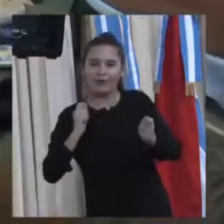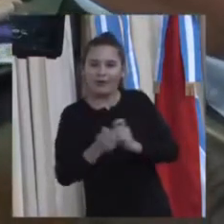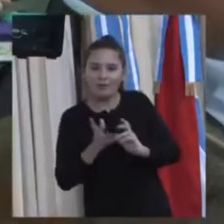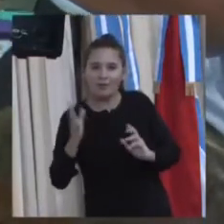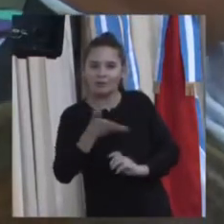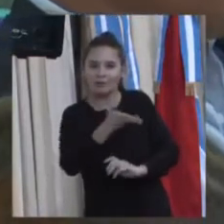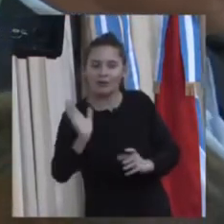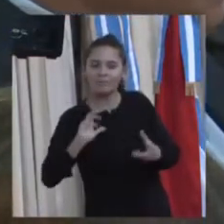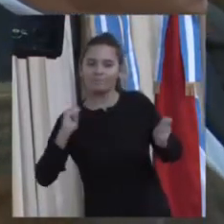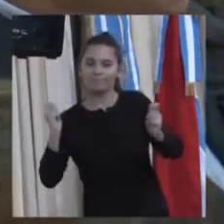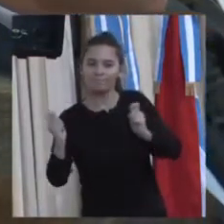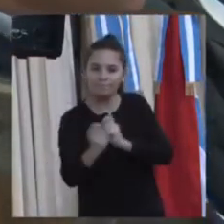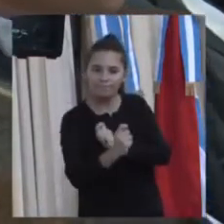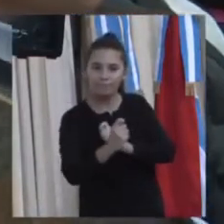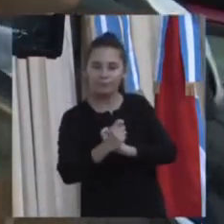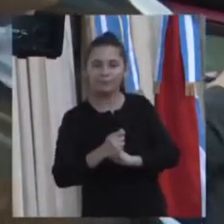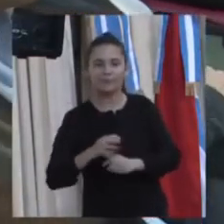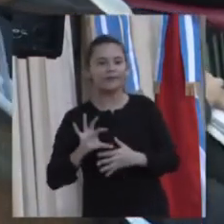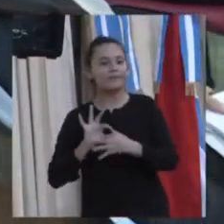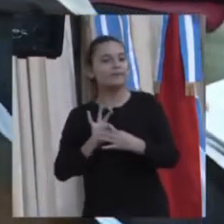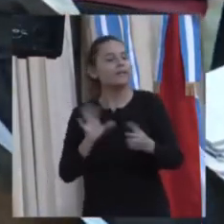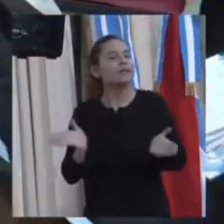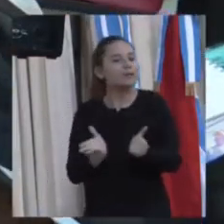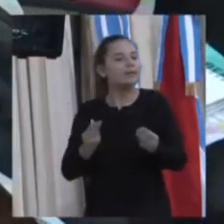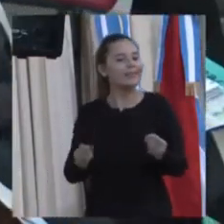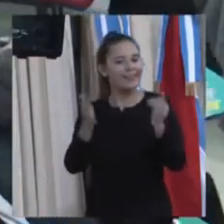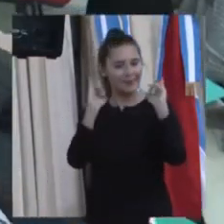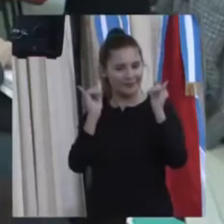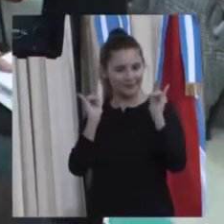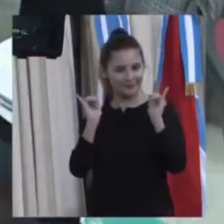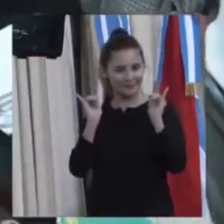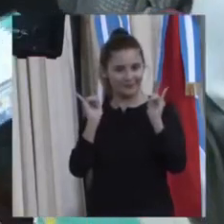transformación social, está asociada a la juventud.